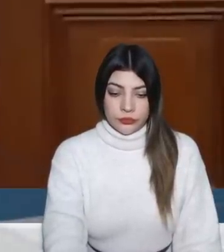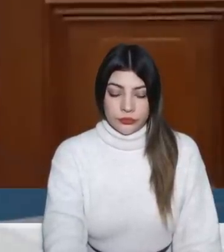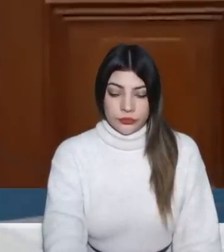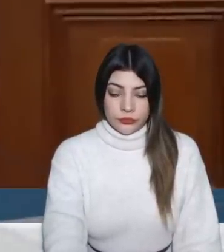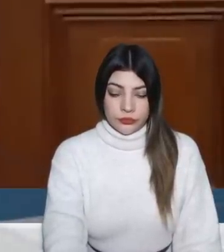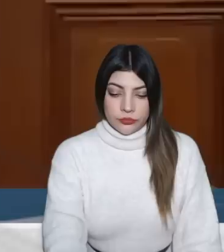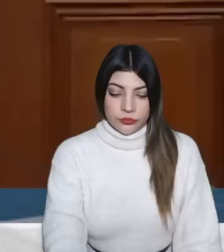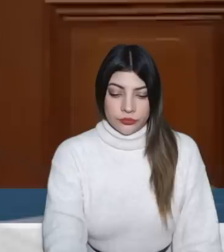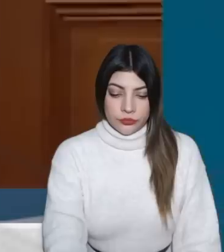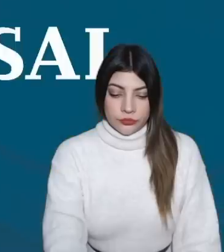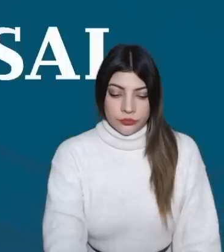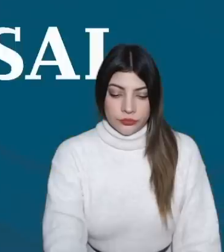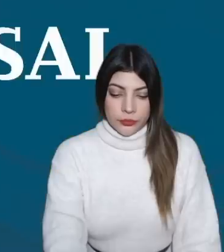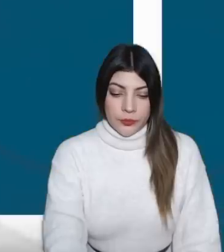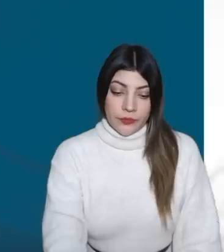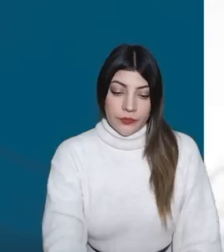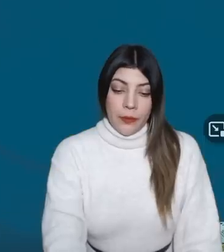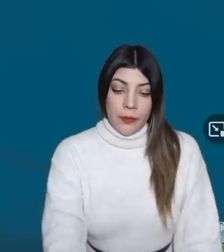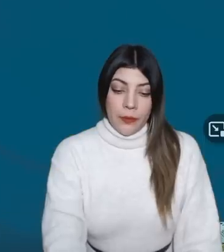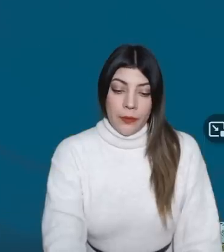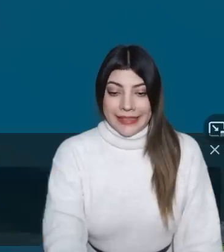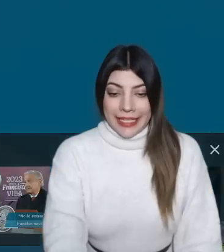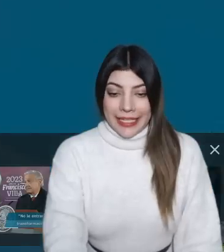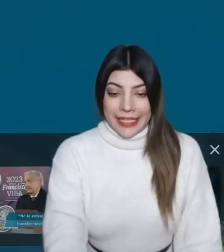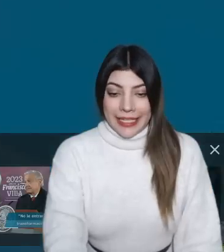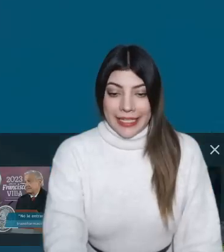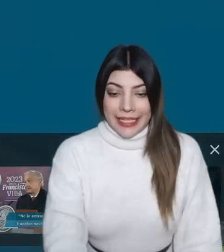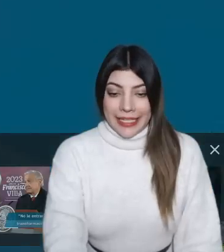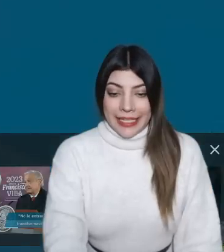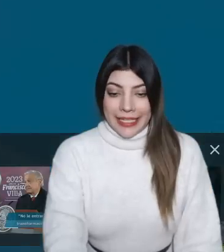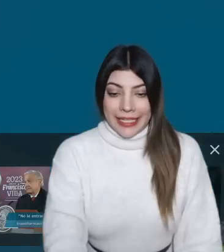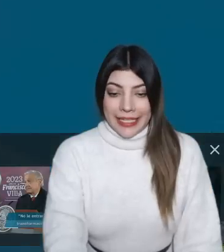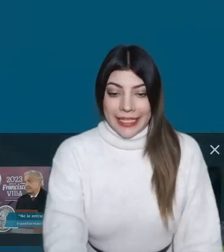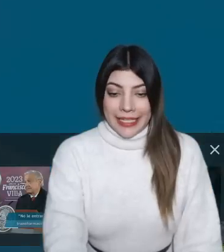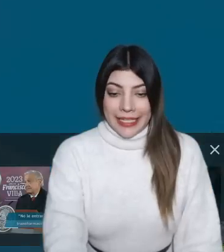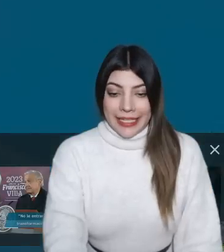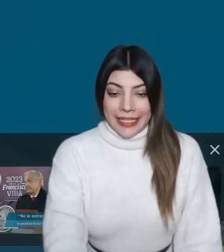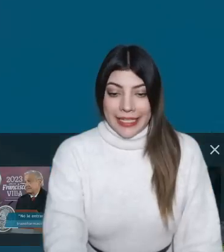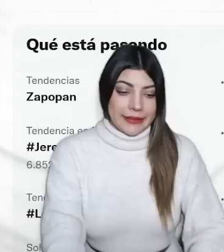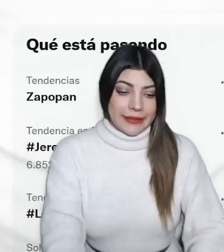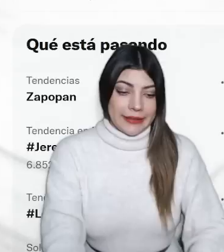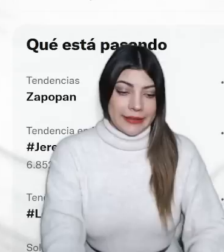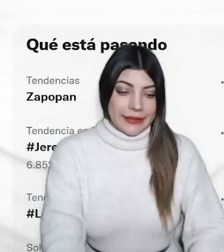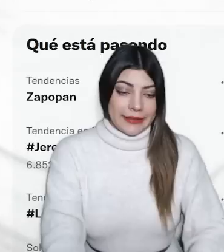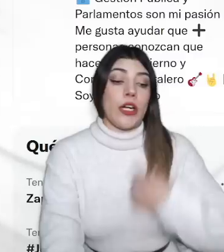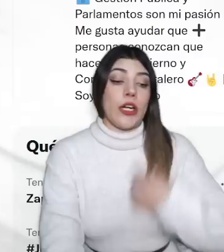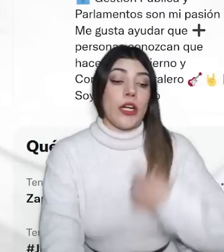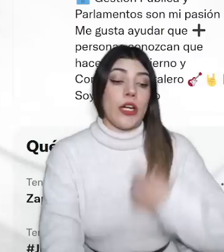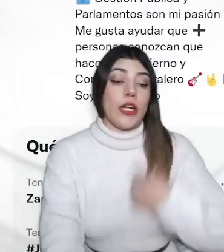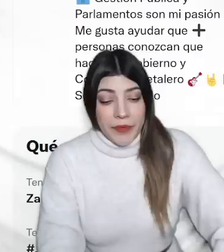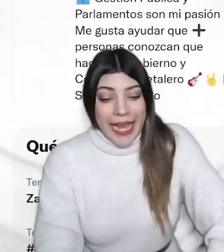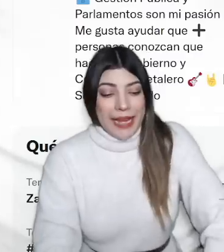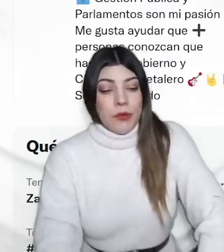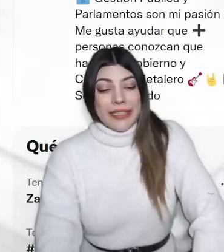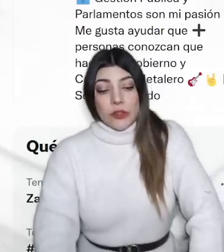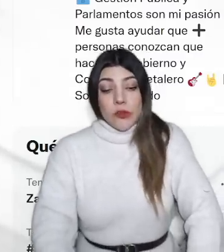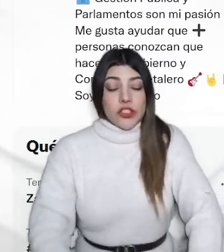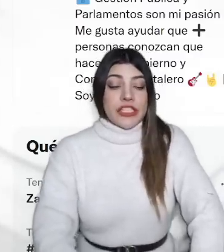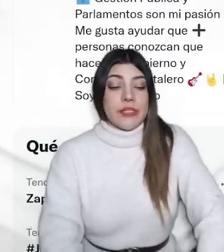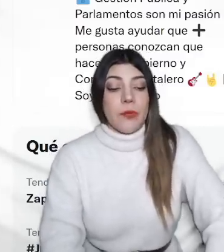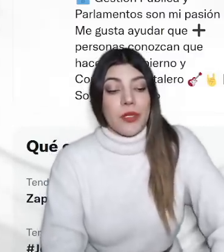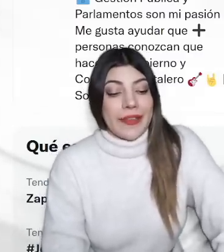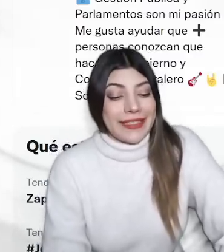juzgadoras y juzgadores. Pues ahí están, amigos, sus palabras. Aquí vemos cómo el presidente, pues esto no le gustó, le